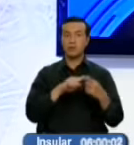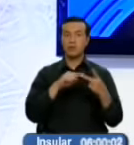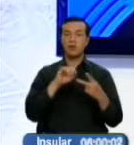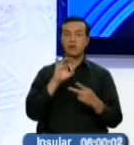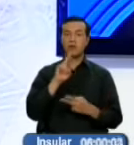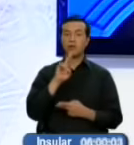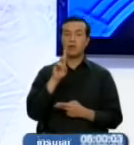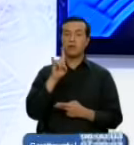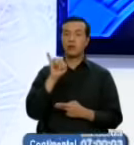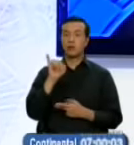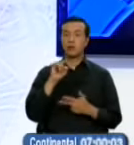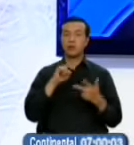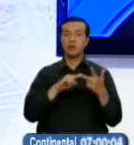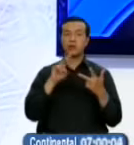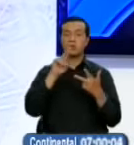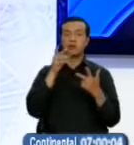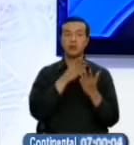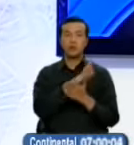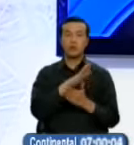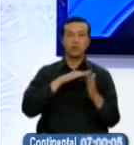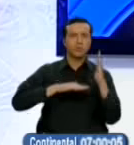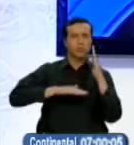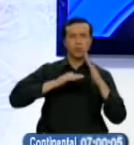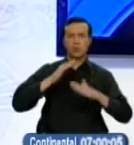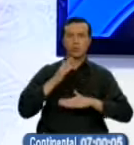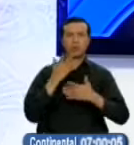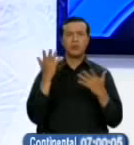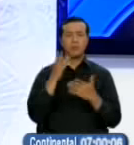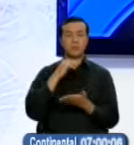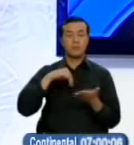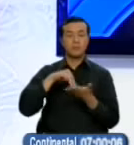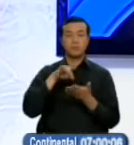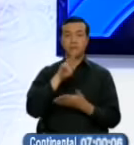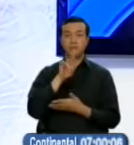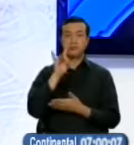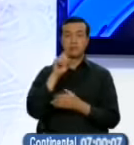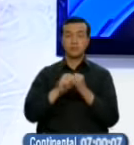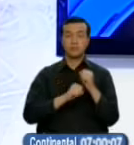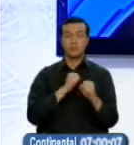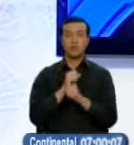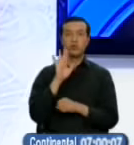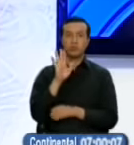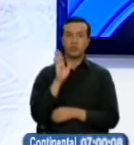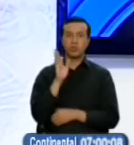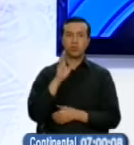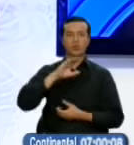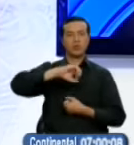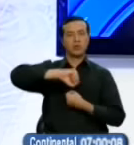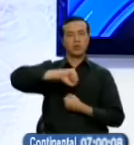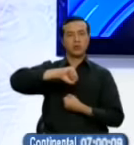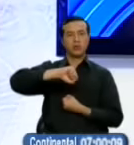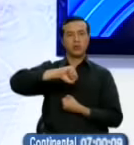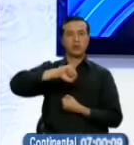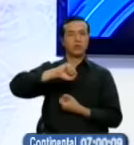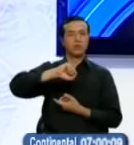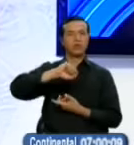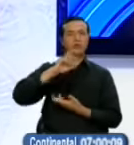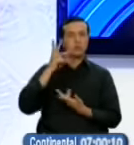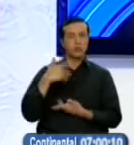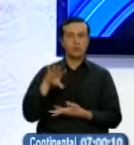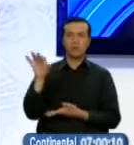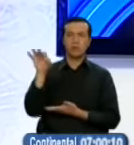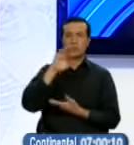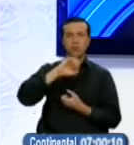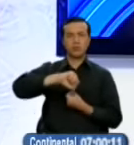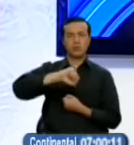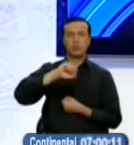serán nuestros representantes en la disciplina de judo. En el caso de la manabita de 28 años, será la abanderada de la delegación ecuatoriana. Finalmente, esto